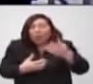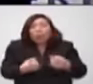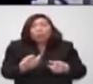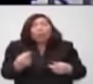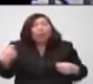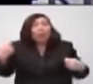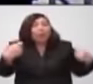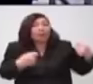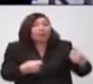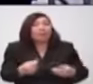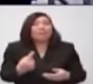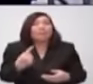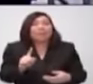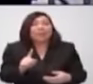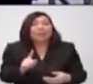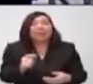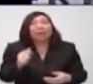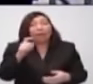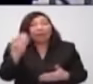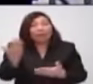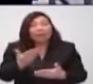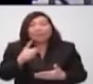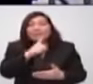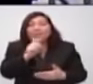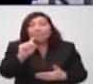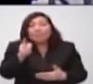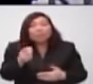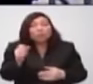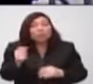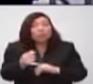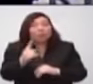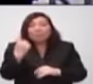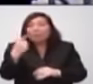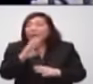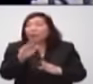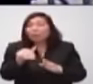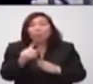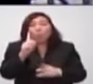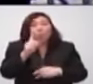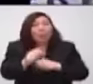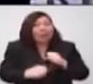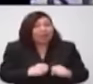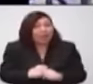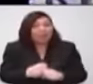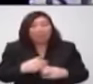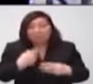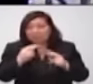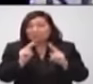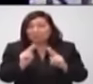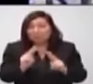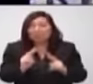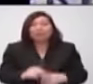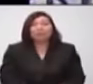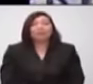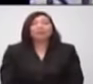a importes que recibimos del canon, 100 mil soles para todo un año. Si se puede comparar,